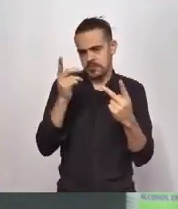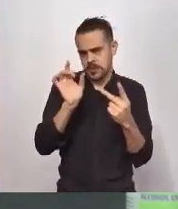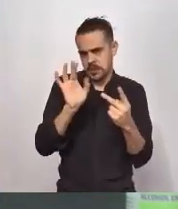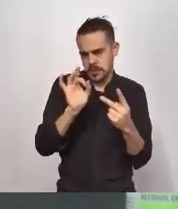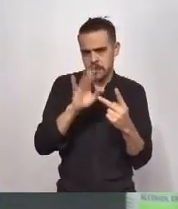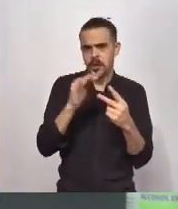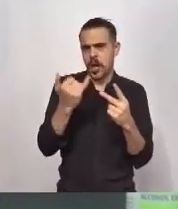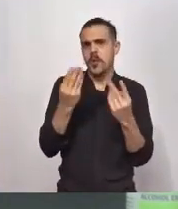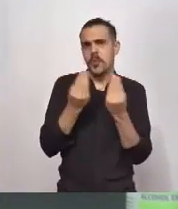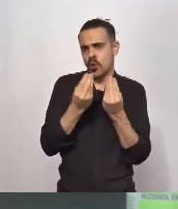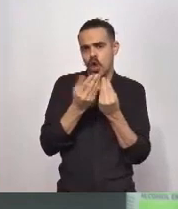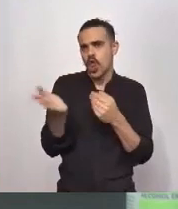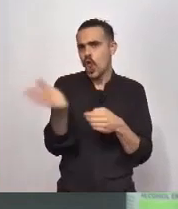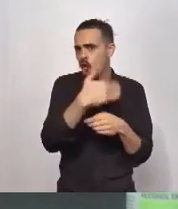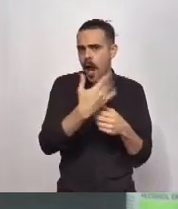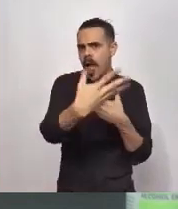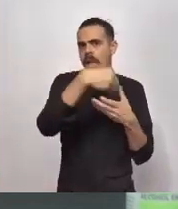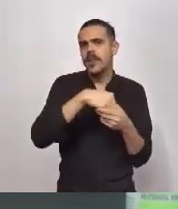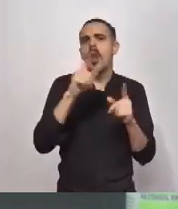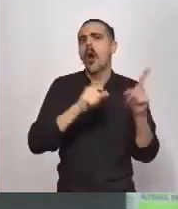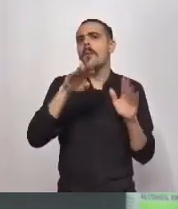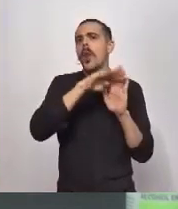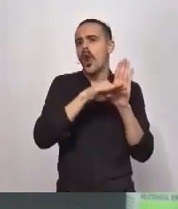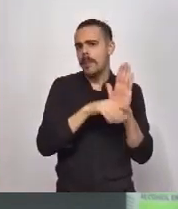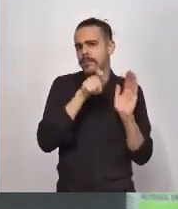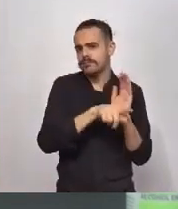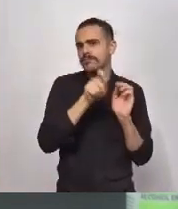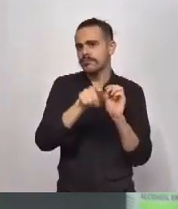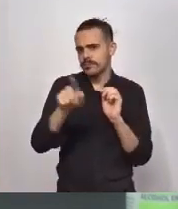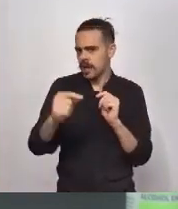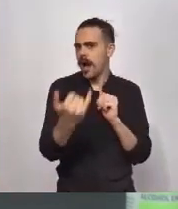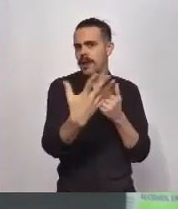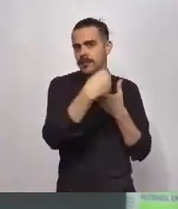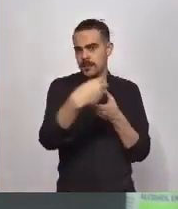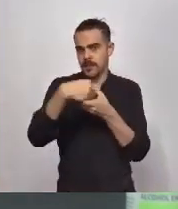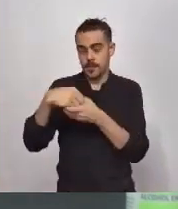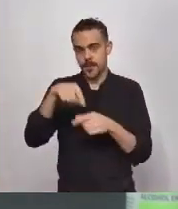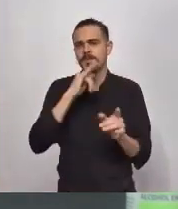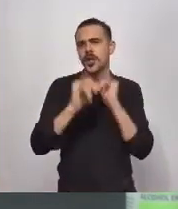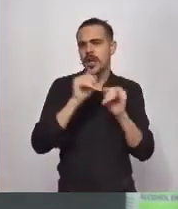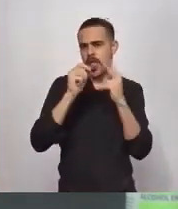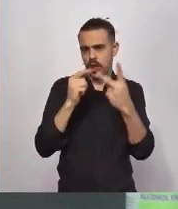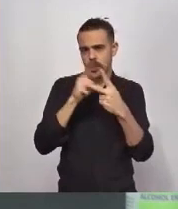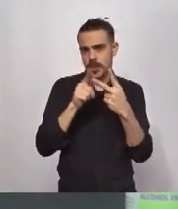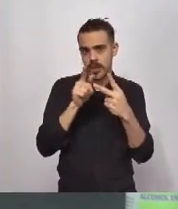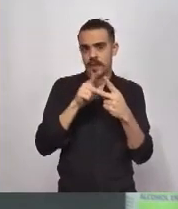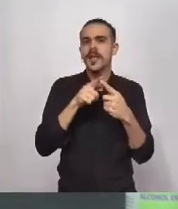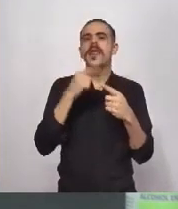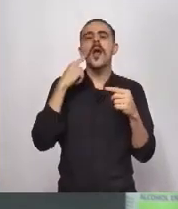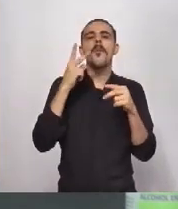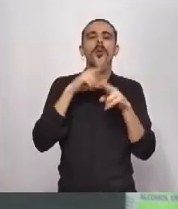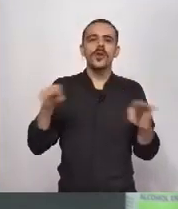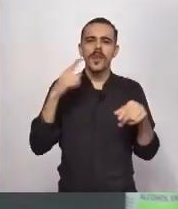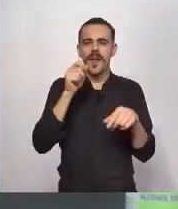diferentes programas, hoy les voy a contar dos. Uno es un programa del Museo de Bellas Artes que se llama Museo Próximo, Arte y